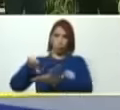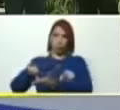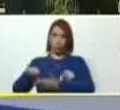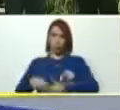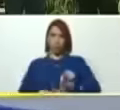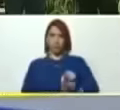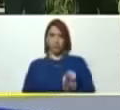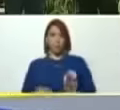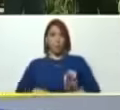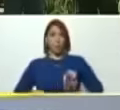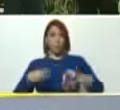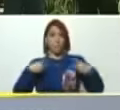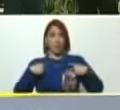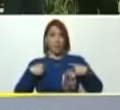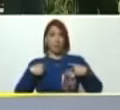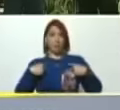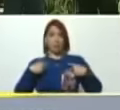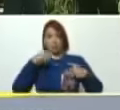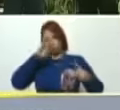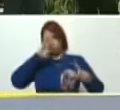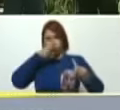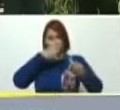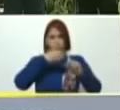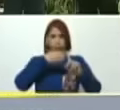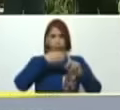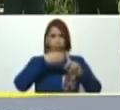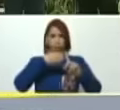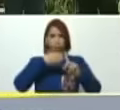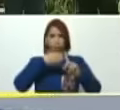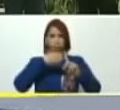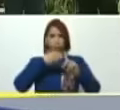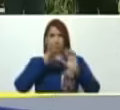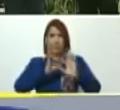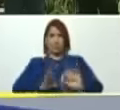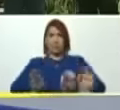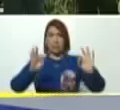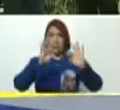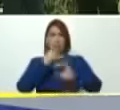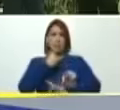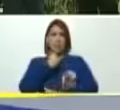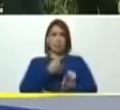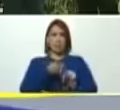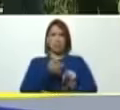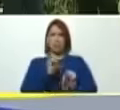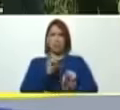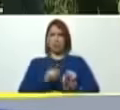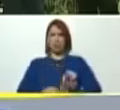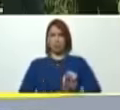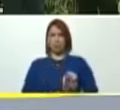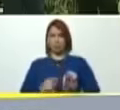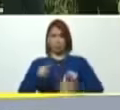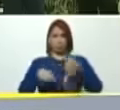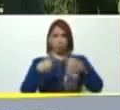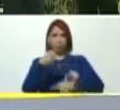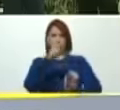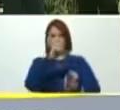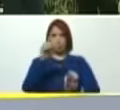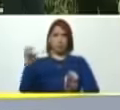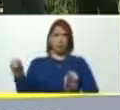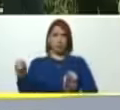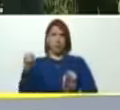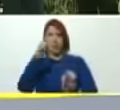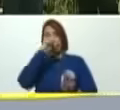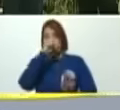Porque la humanidad se dirige hacia allá. Nada indica que va a haber en los próximos 100 años una